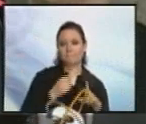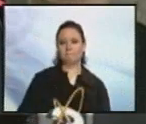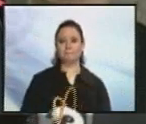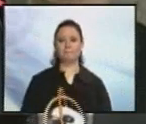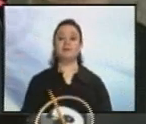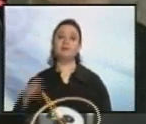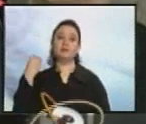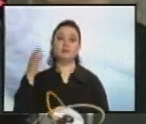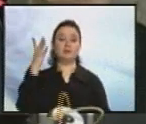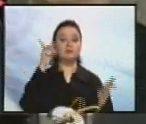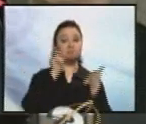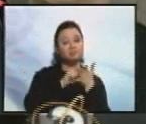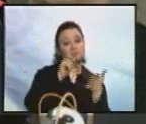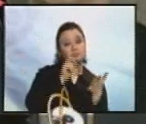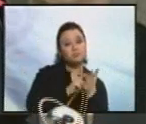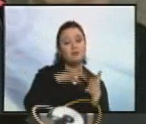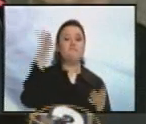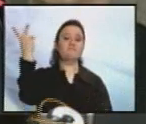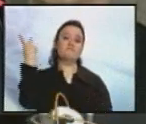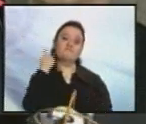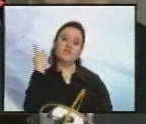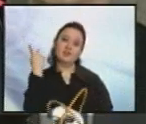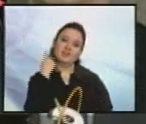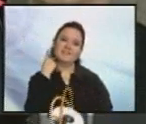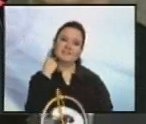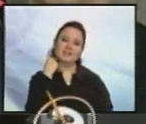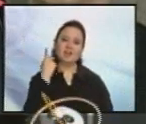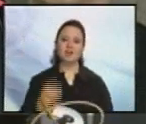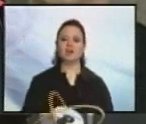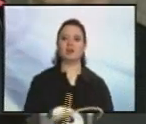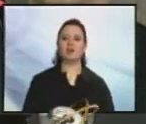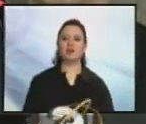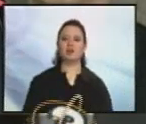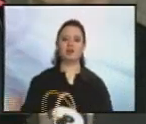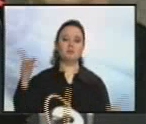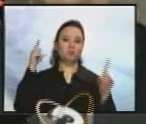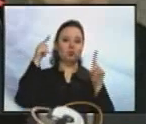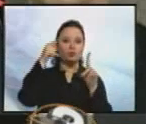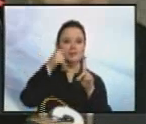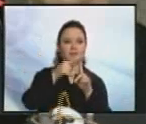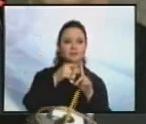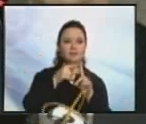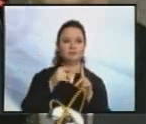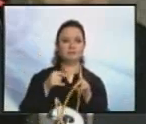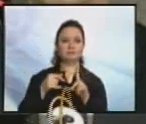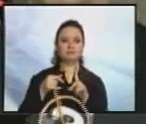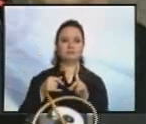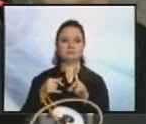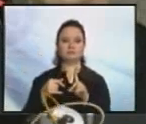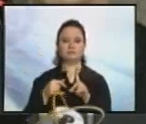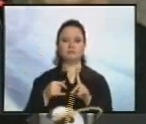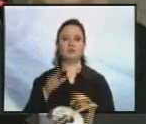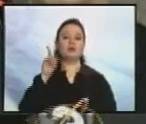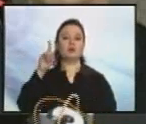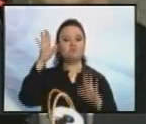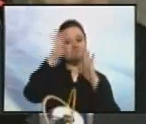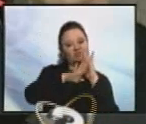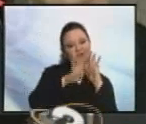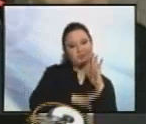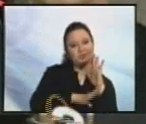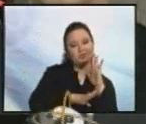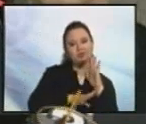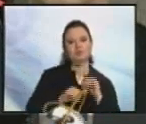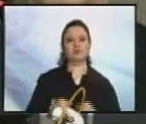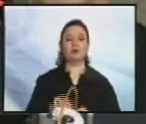las calificaciones de violencia criminal apuntan hacia una ligera disminución,